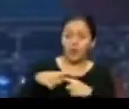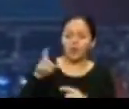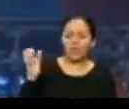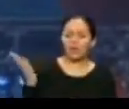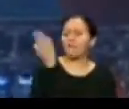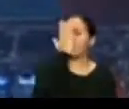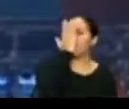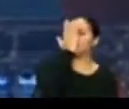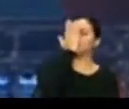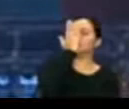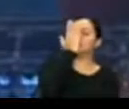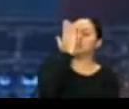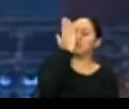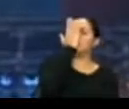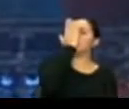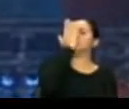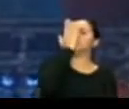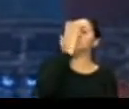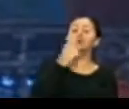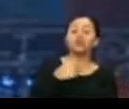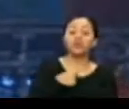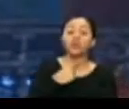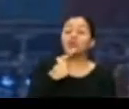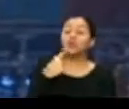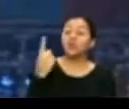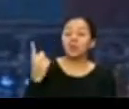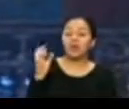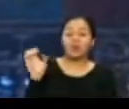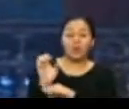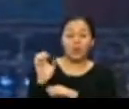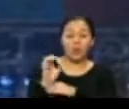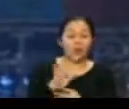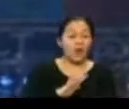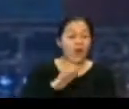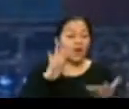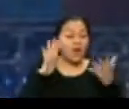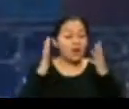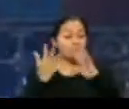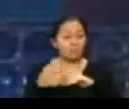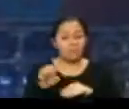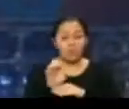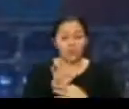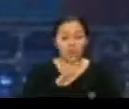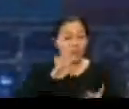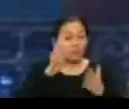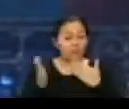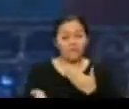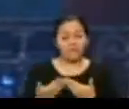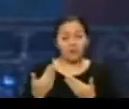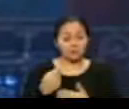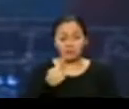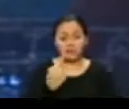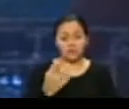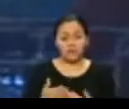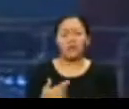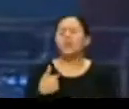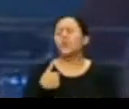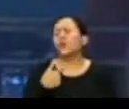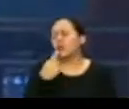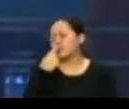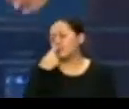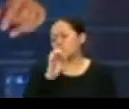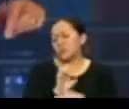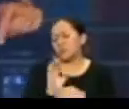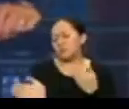venganza. Nadie dijo que el cambio histórico del país iba a ser fácil.